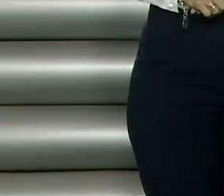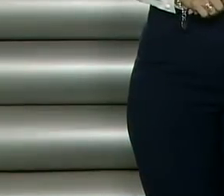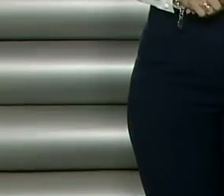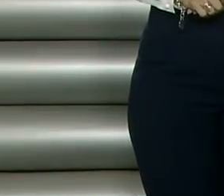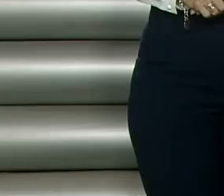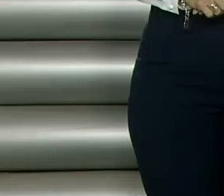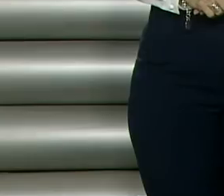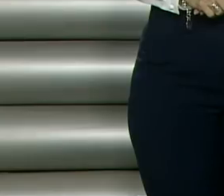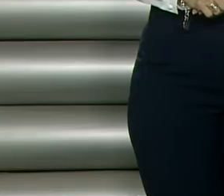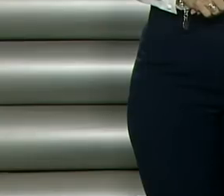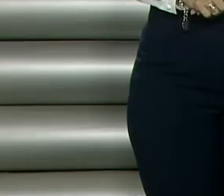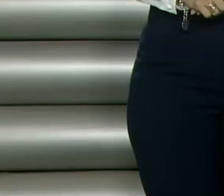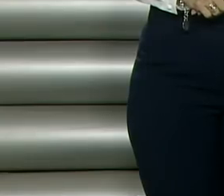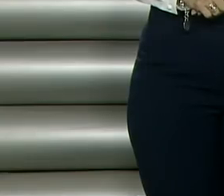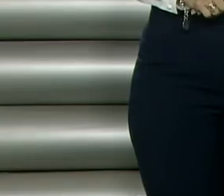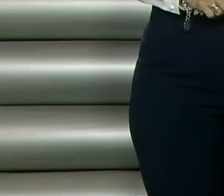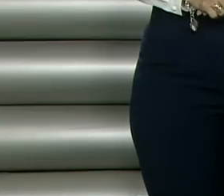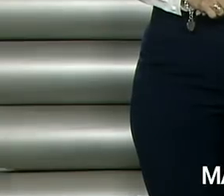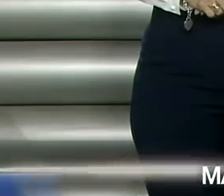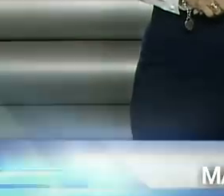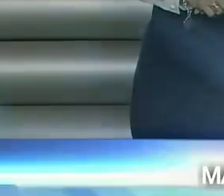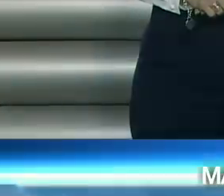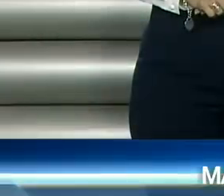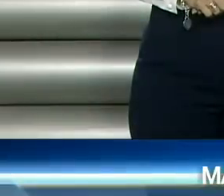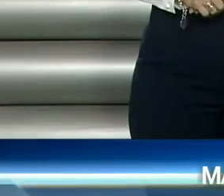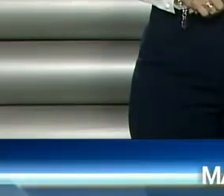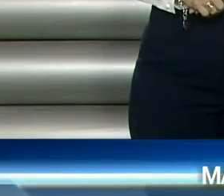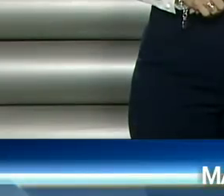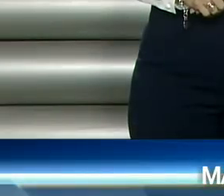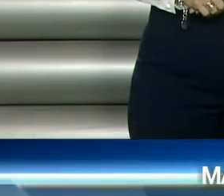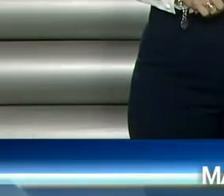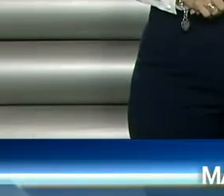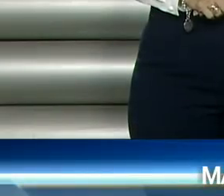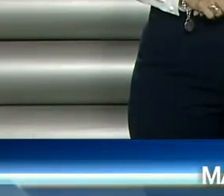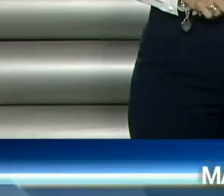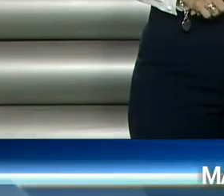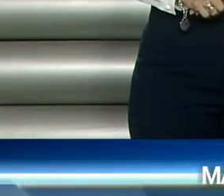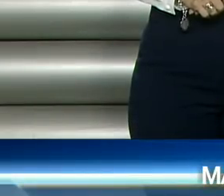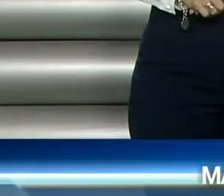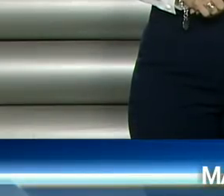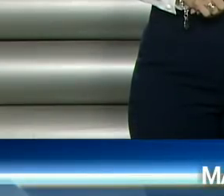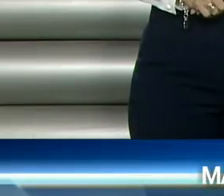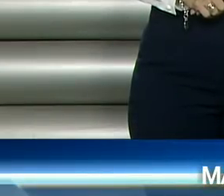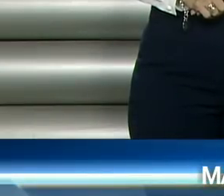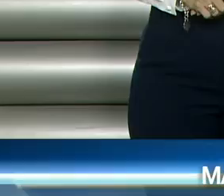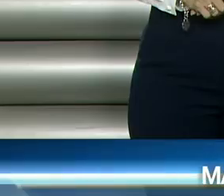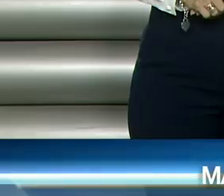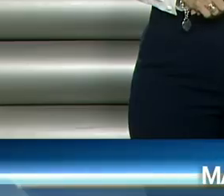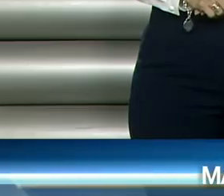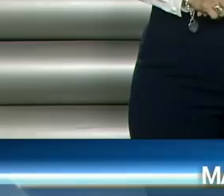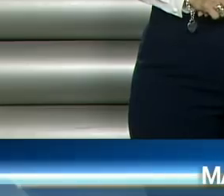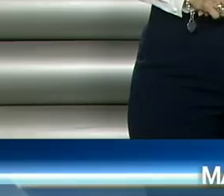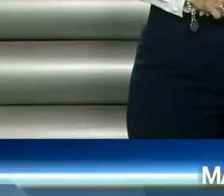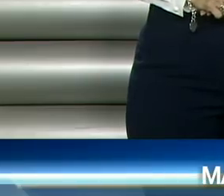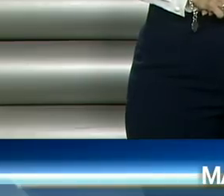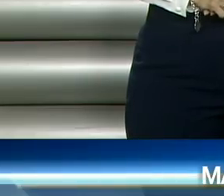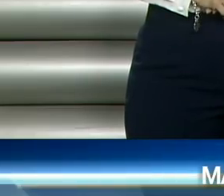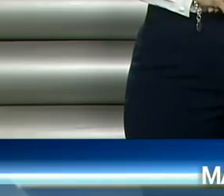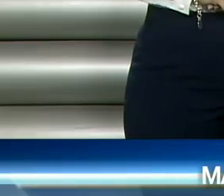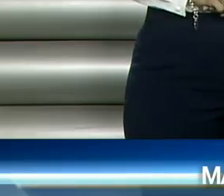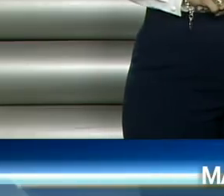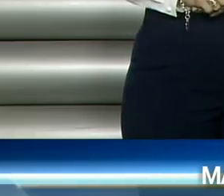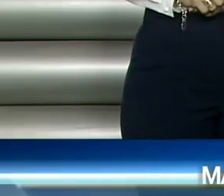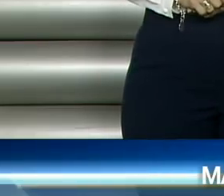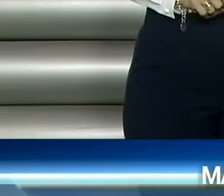Martes 10 de abril del 2018, amigos televidentes, muy buenos días. Bienvenidos a la primera emisión informativa. ¿Qué tal, Luisa? Buen día, un gusto acompañarte.